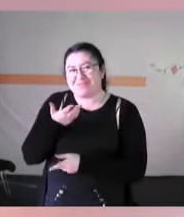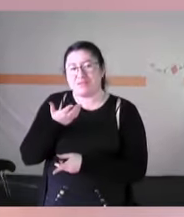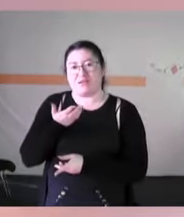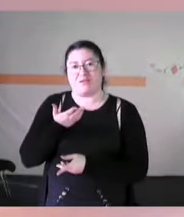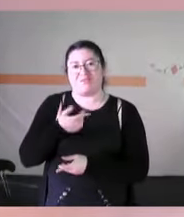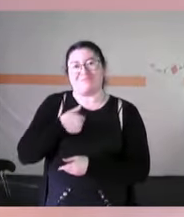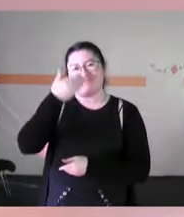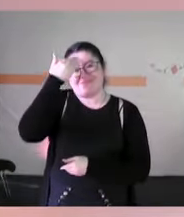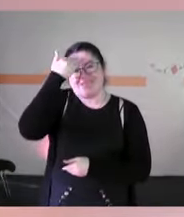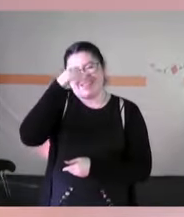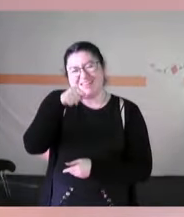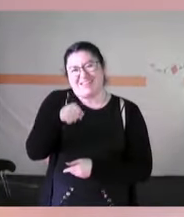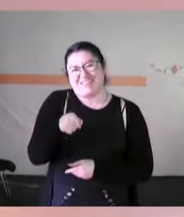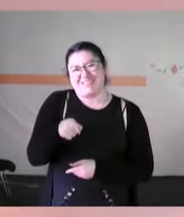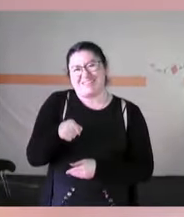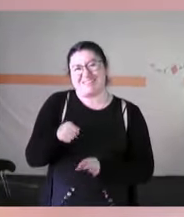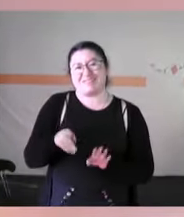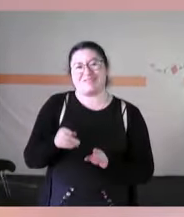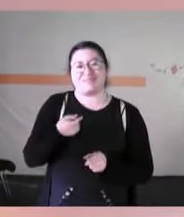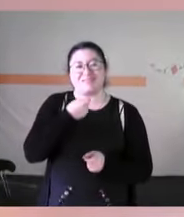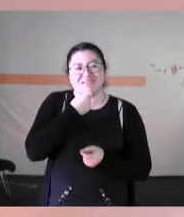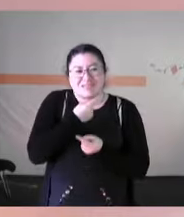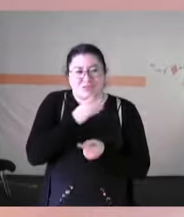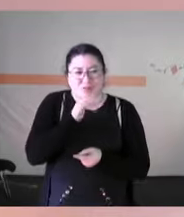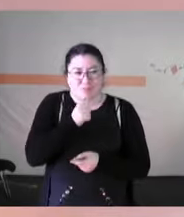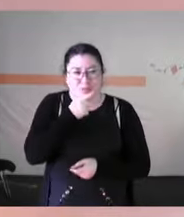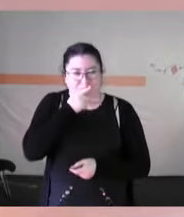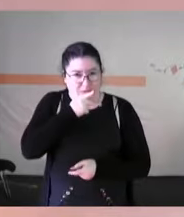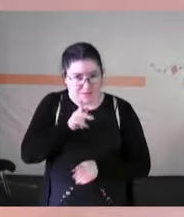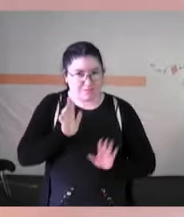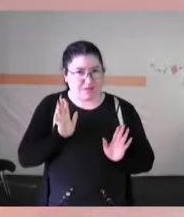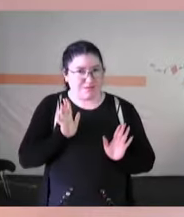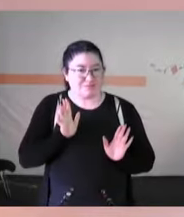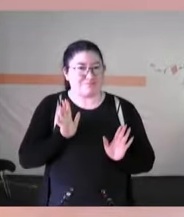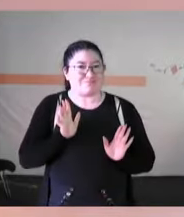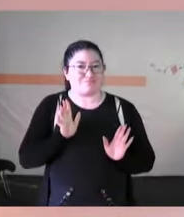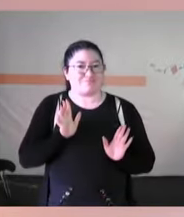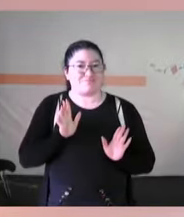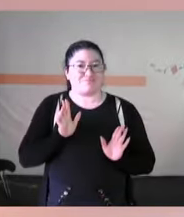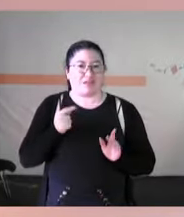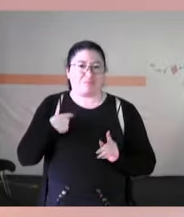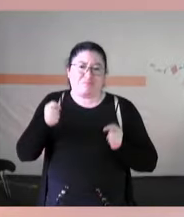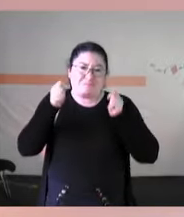ya saben, que hay niños, por eso no lo digo la palabra, que no me importa, digamos.